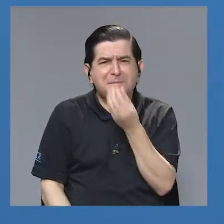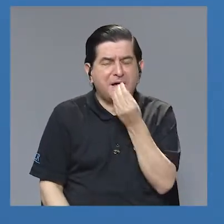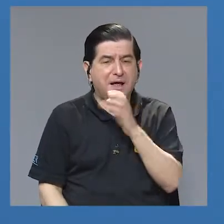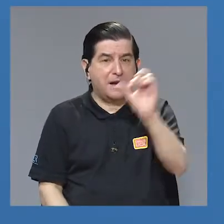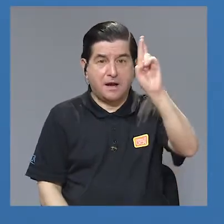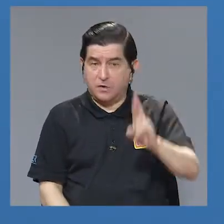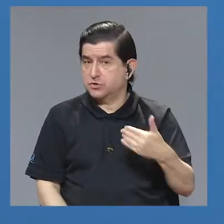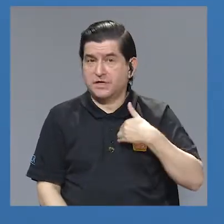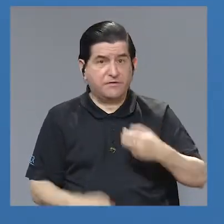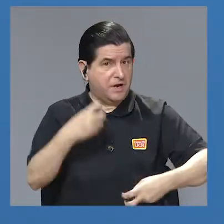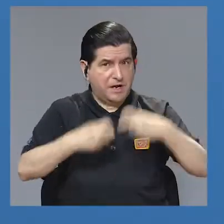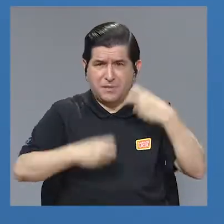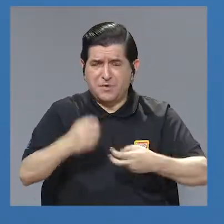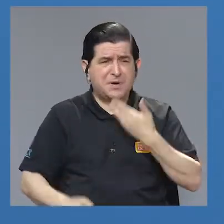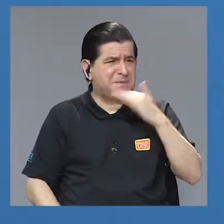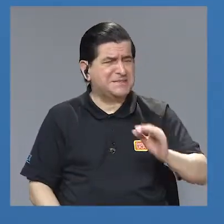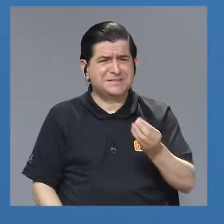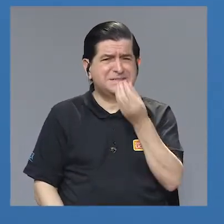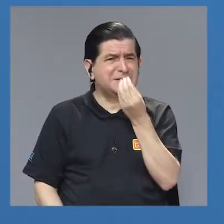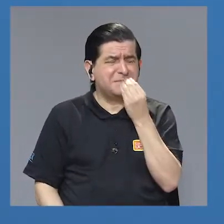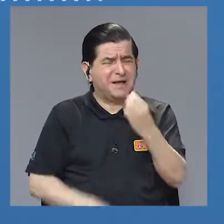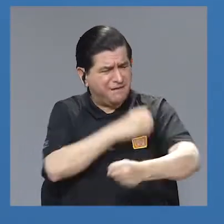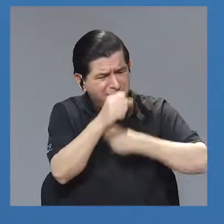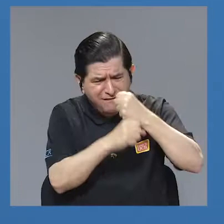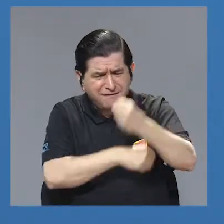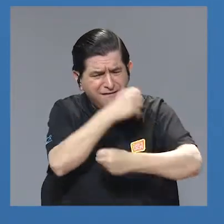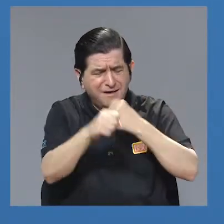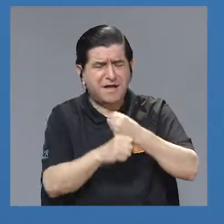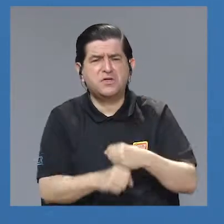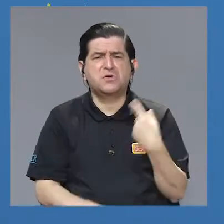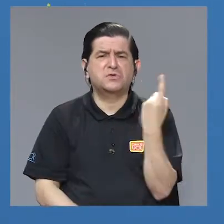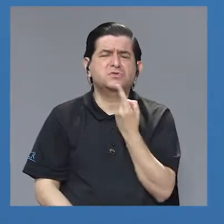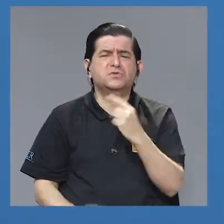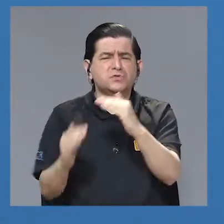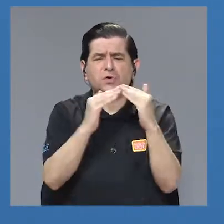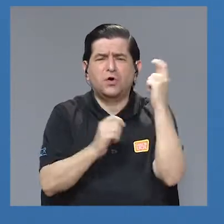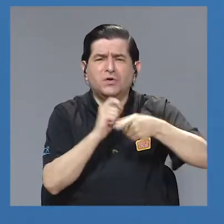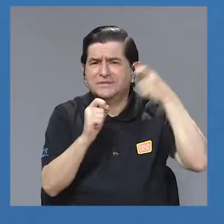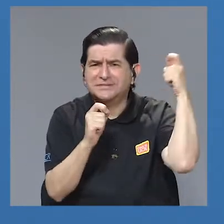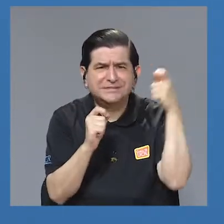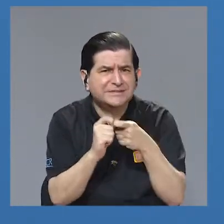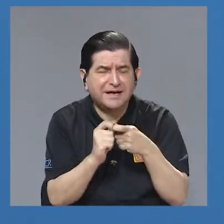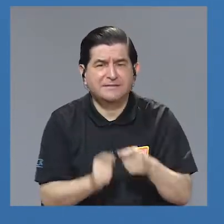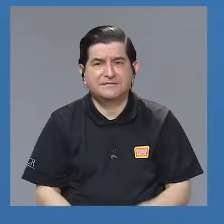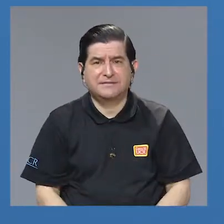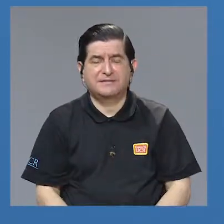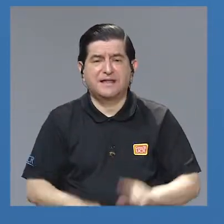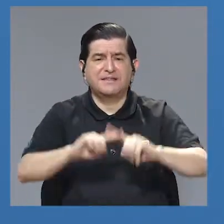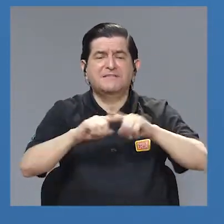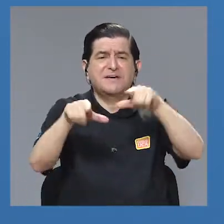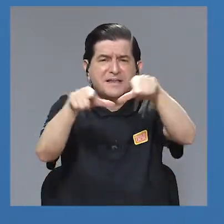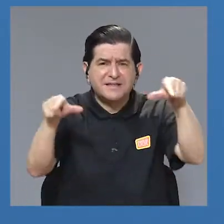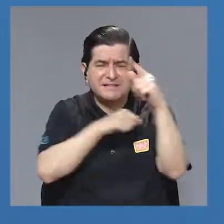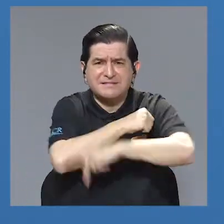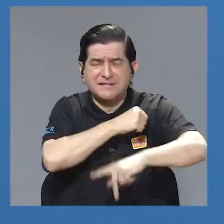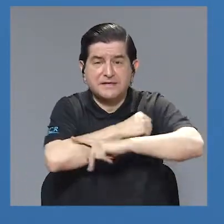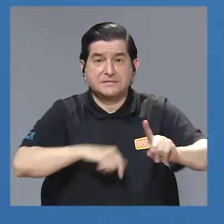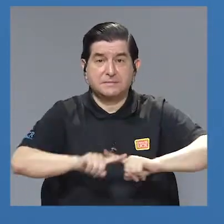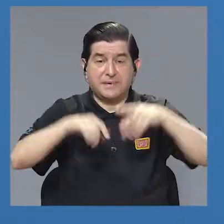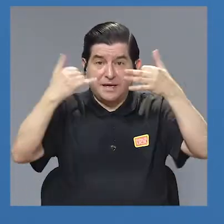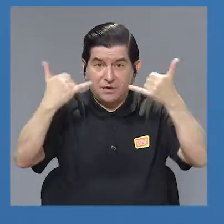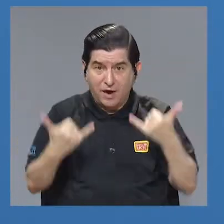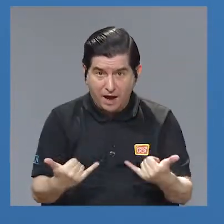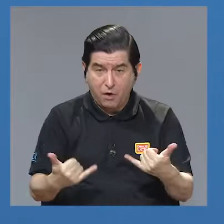desnutrición. Costa Rica no había tenido problemas de desnutrición por muchos años, solo en algunas poblaciones específicas, en algunas partes del país,